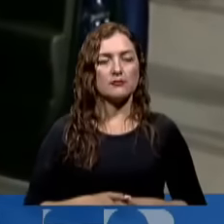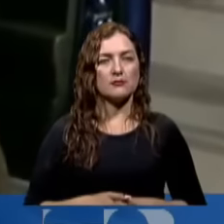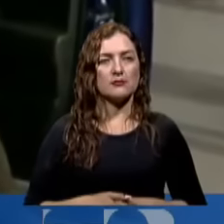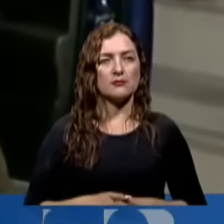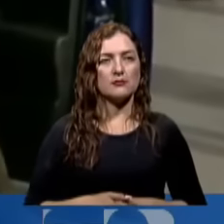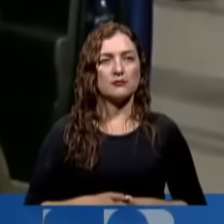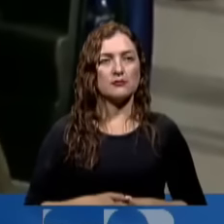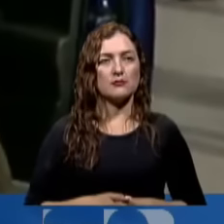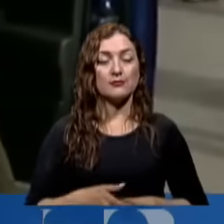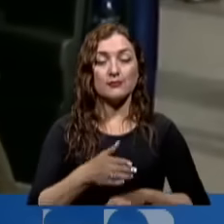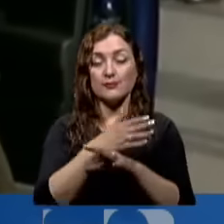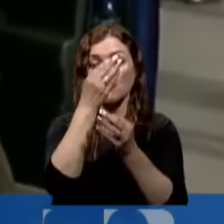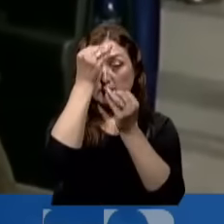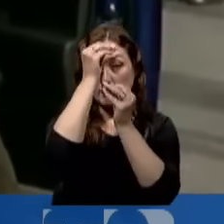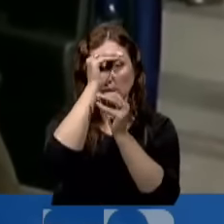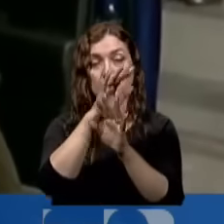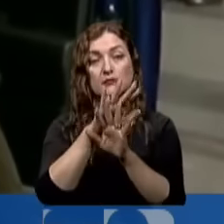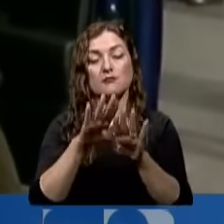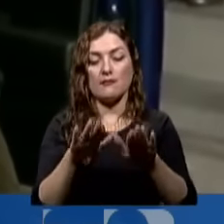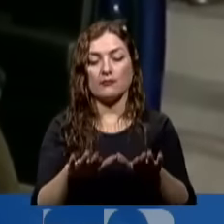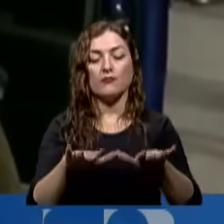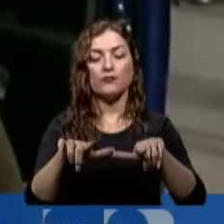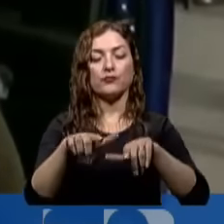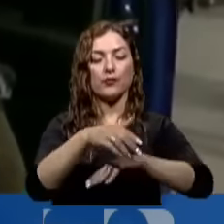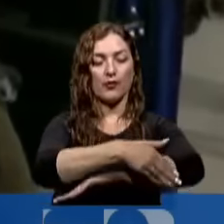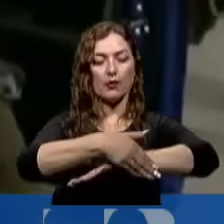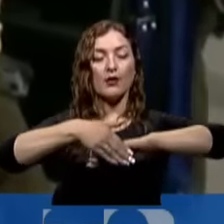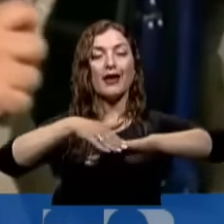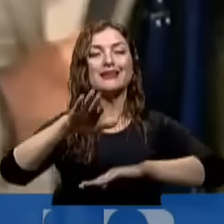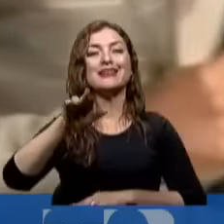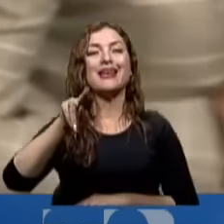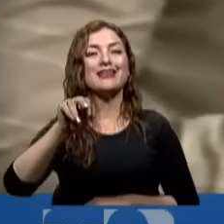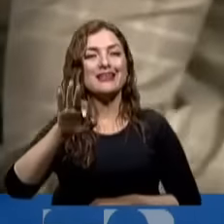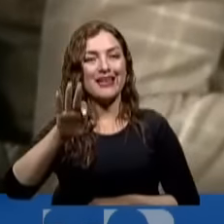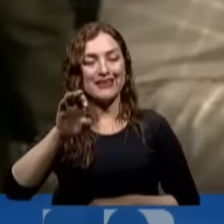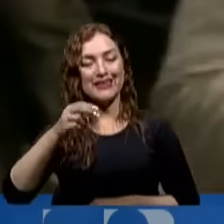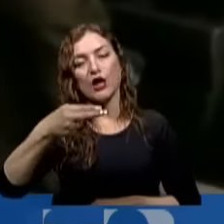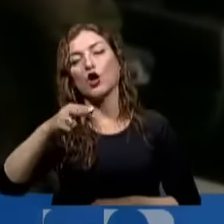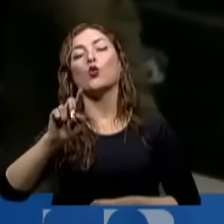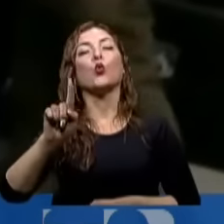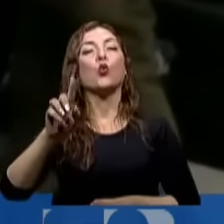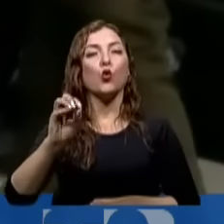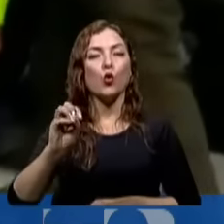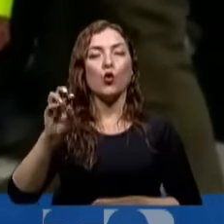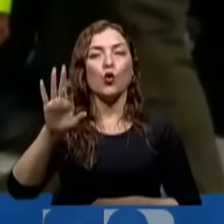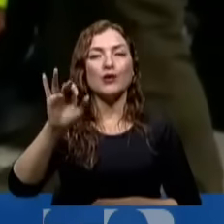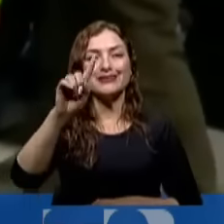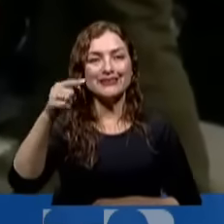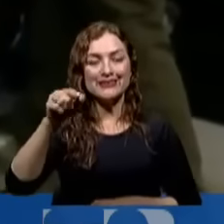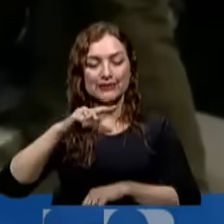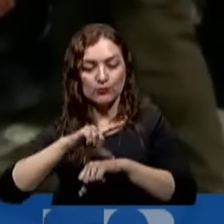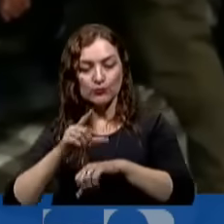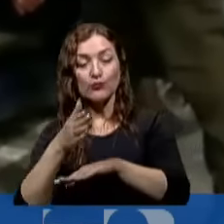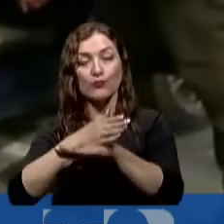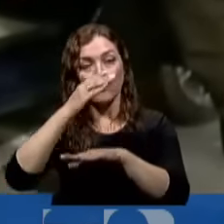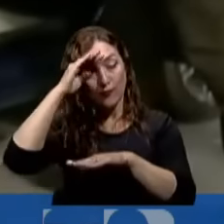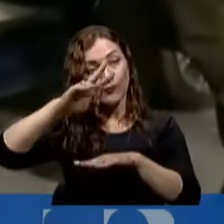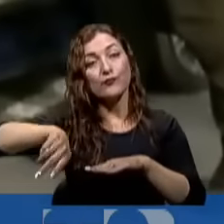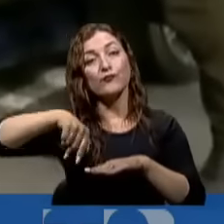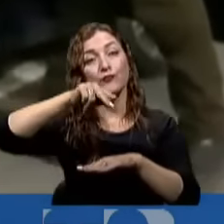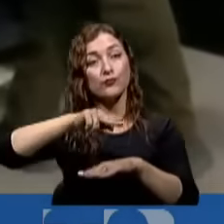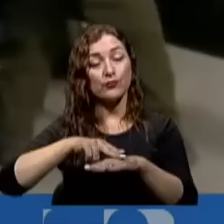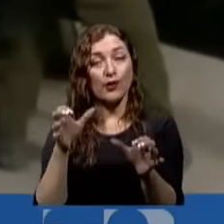Y bien, como les indicamos, nosotros nos encontramos en la avenida Teniente Hugo Ortiz, donde hace pocos minutos la Policía Nacional, en estos